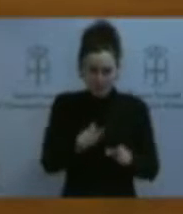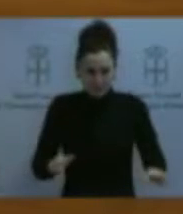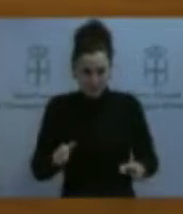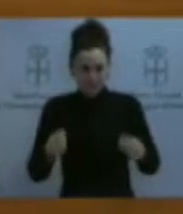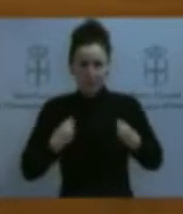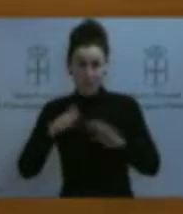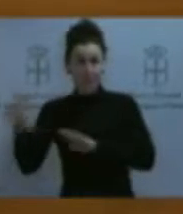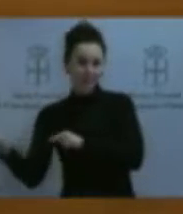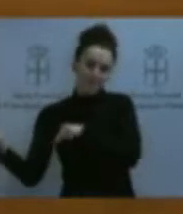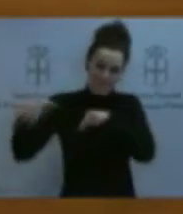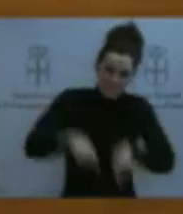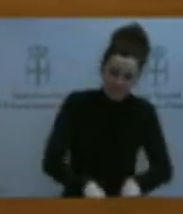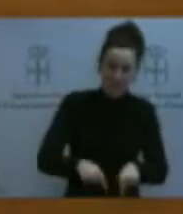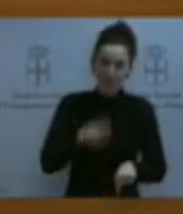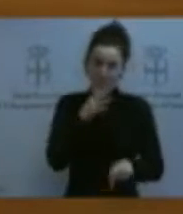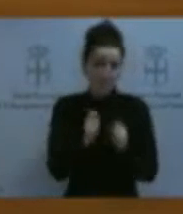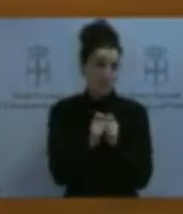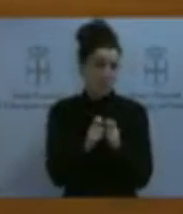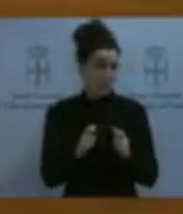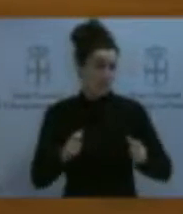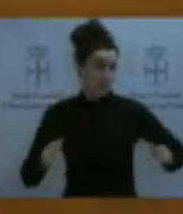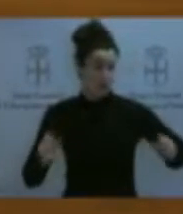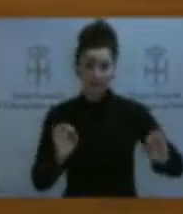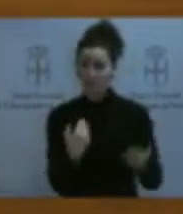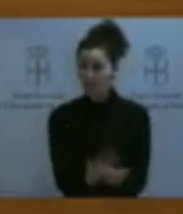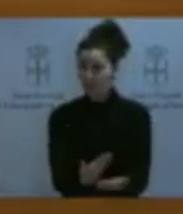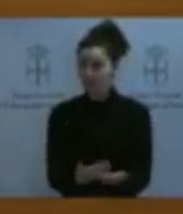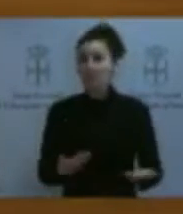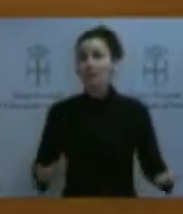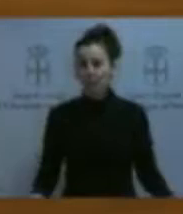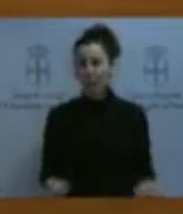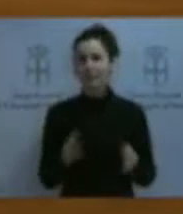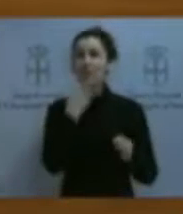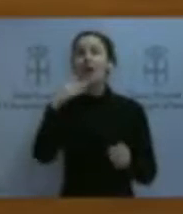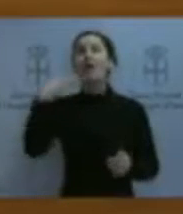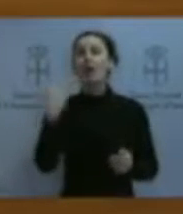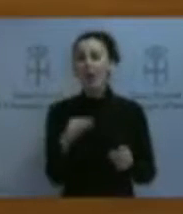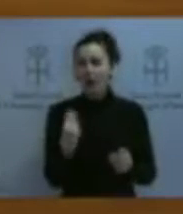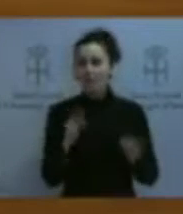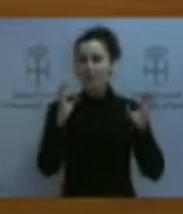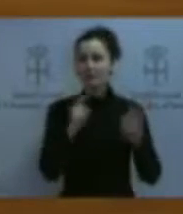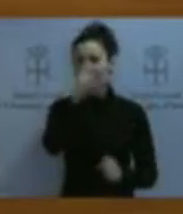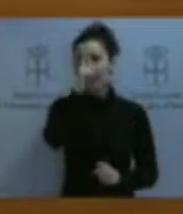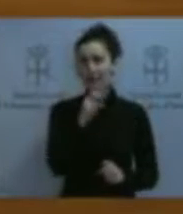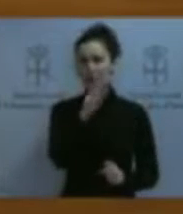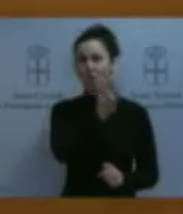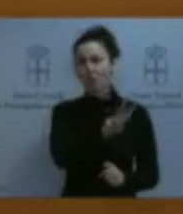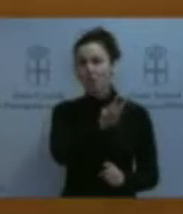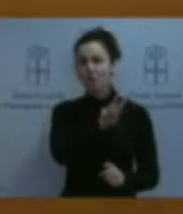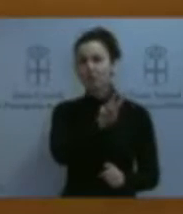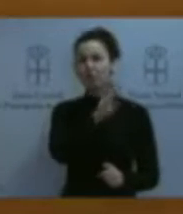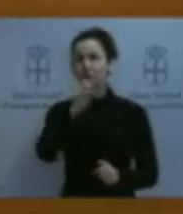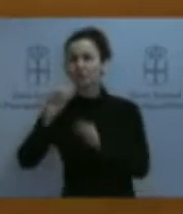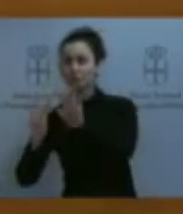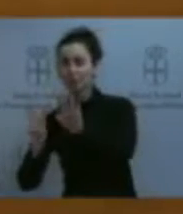¿no? ¿Cuántos jóvenes desde el año 2008 han vuelto en los planes para el retorno que ha impulsado la